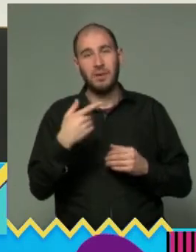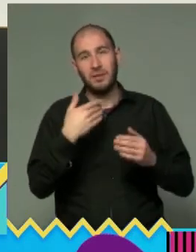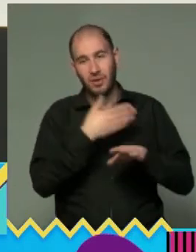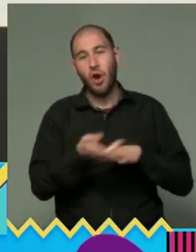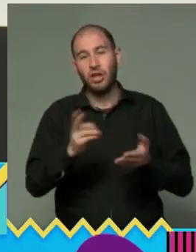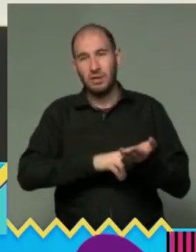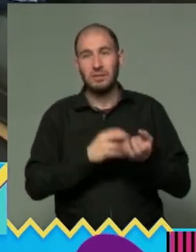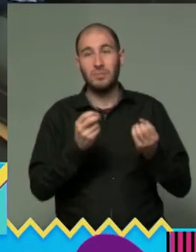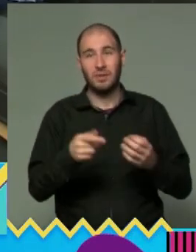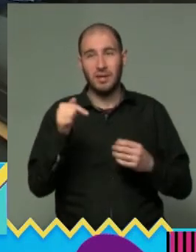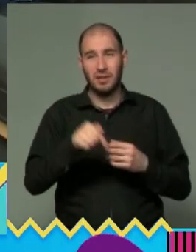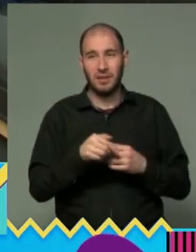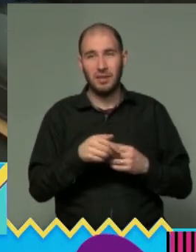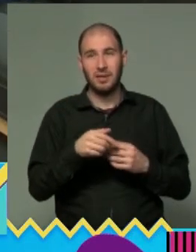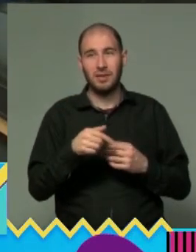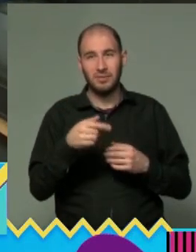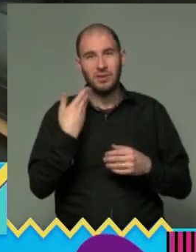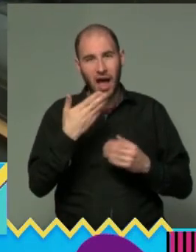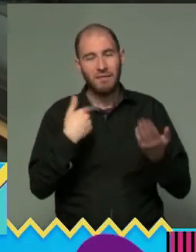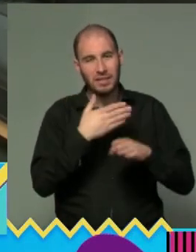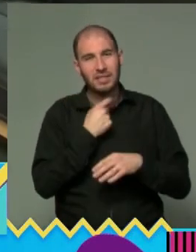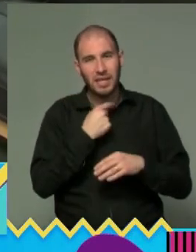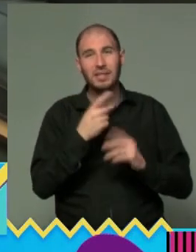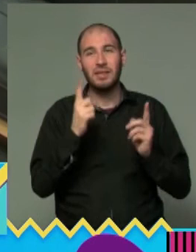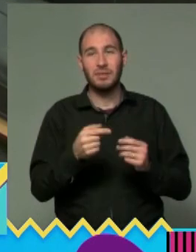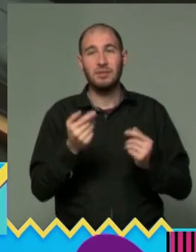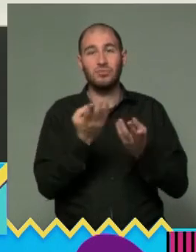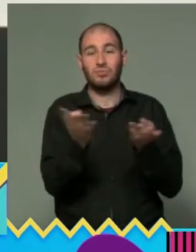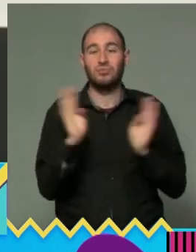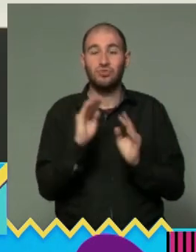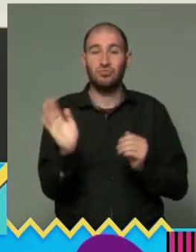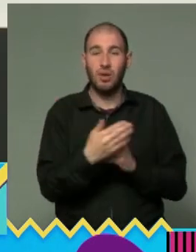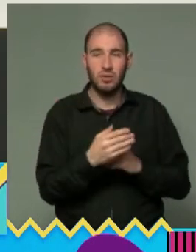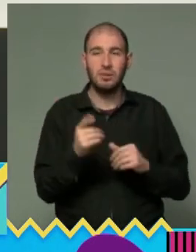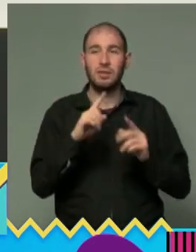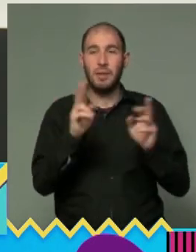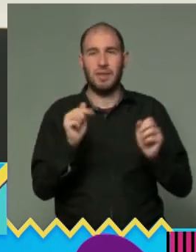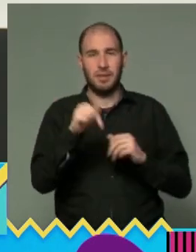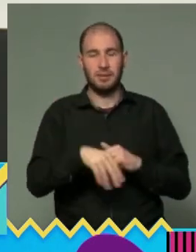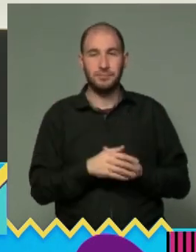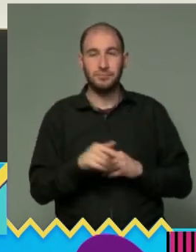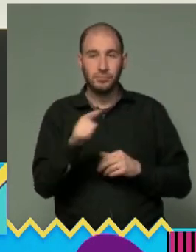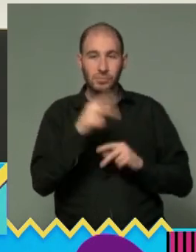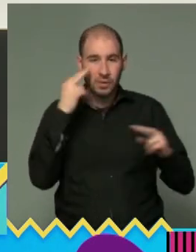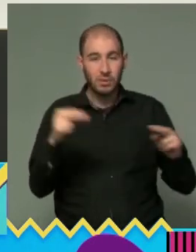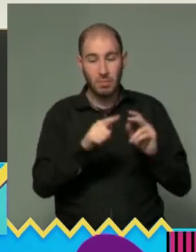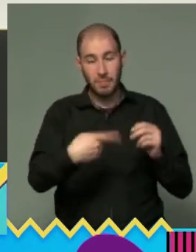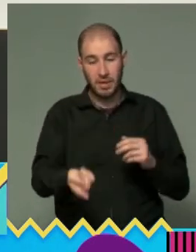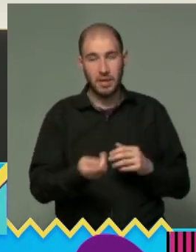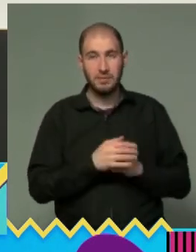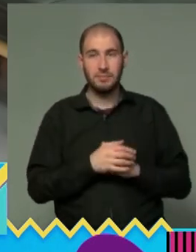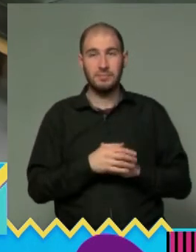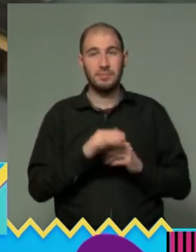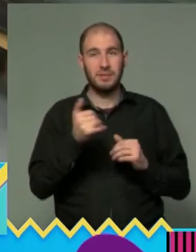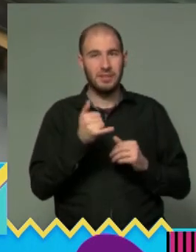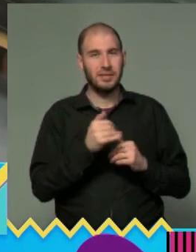dar, porque me quedo con ganas de seguir hablando y también tener a todos los actores en cuanto a esta temática. Nosotros nos reencontramos mañana, Chelo,